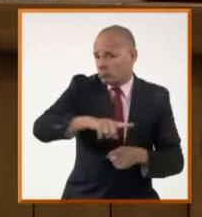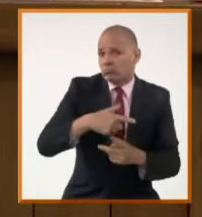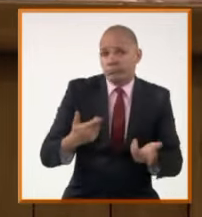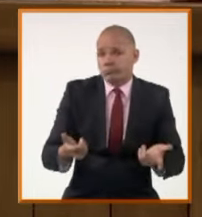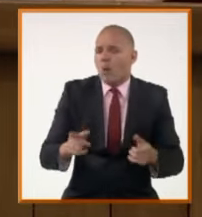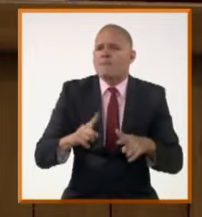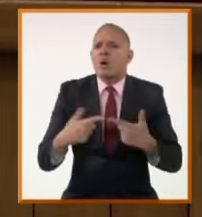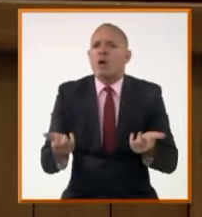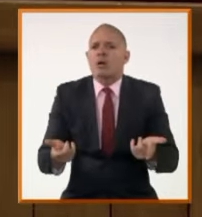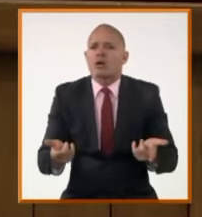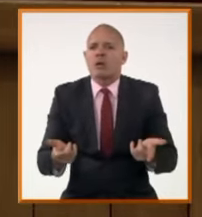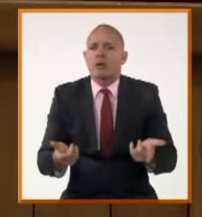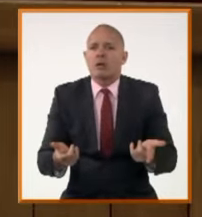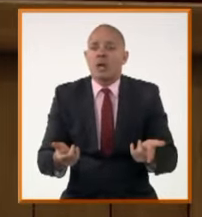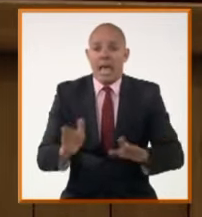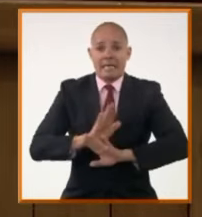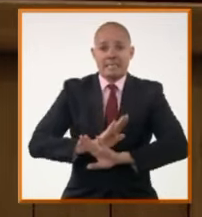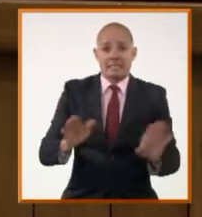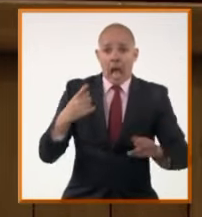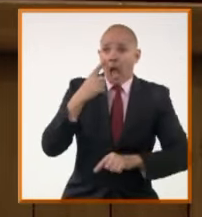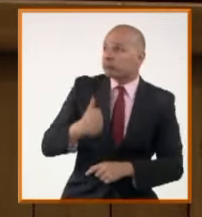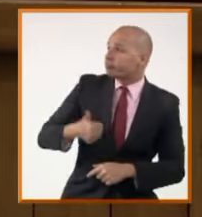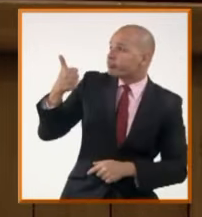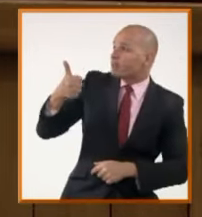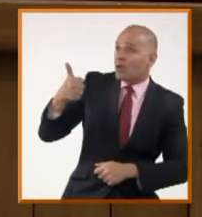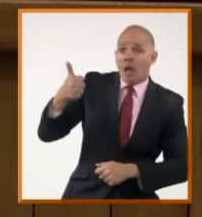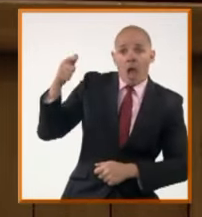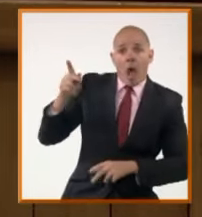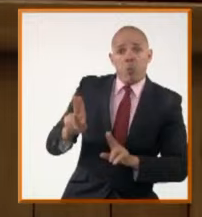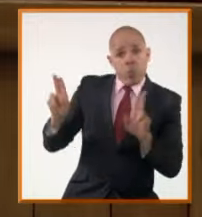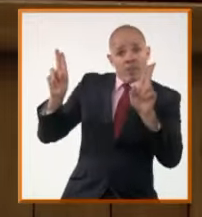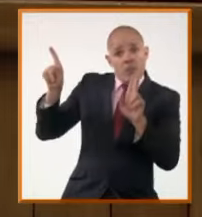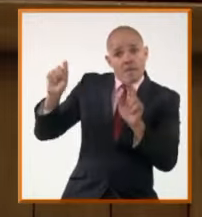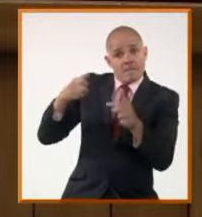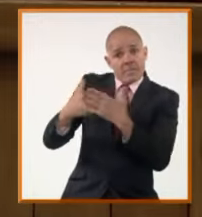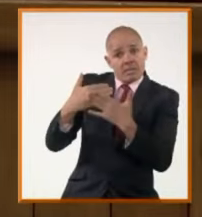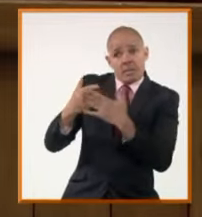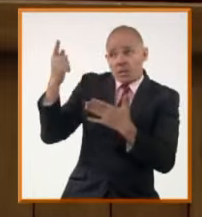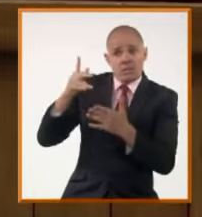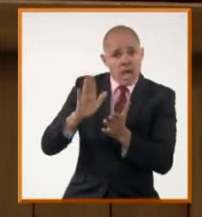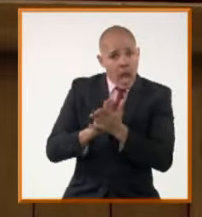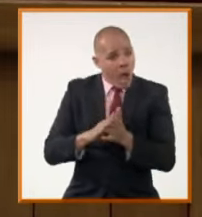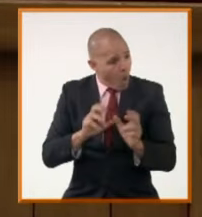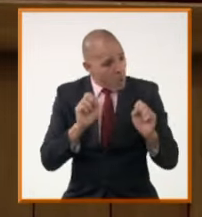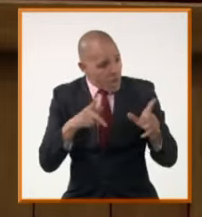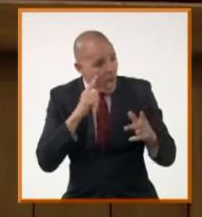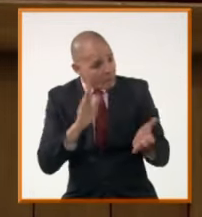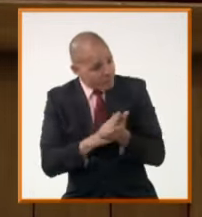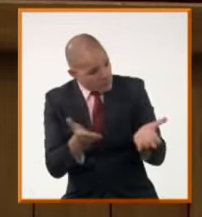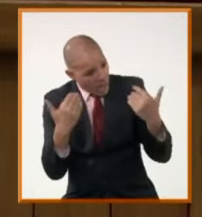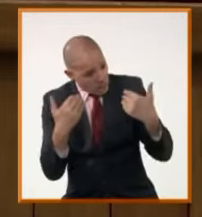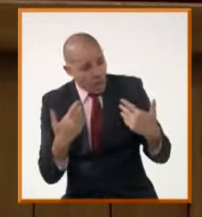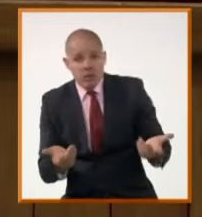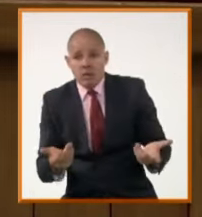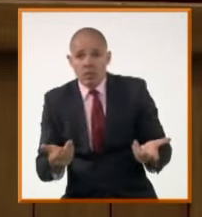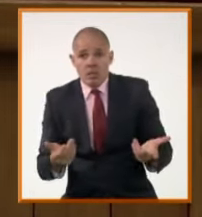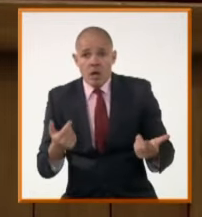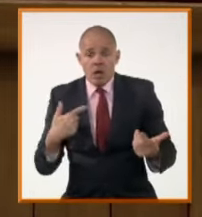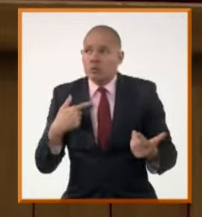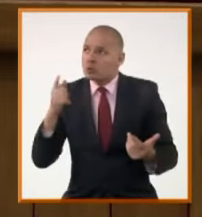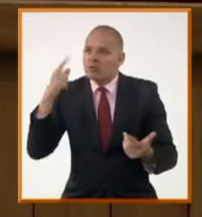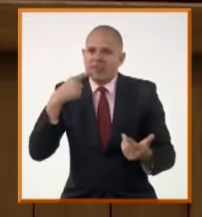tenemos la bandeja servida. Tenemos varias solicitudes desde varios países que nos han dicho, yo pongo el